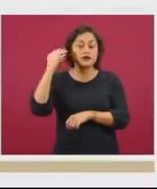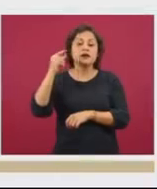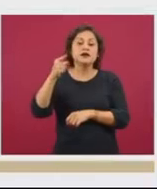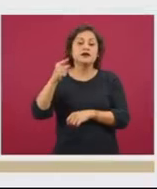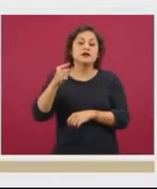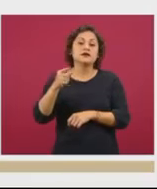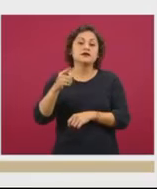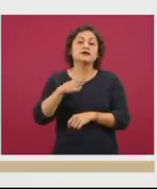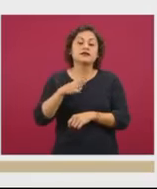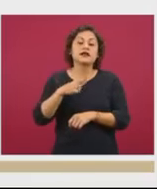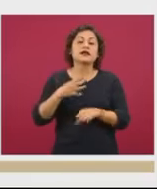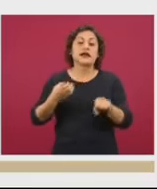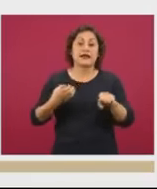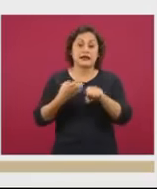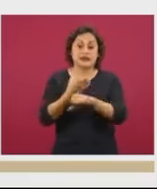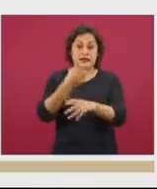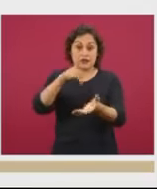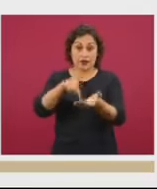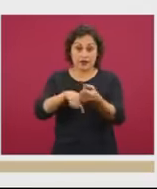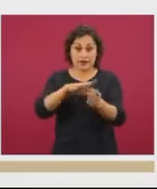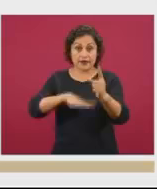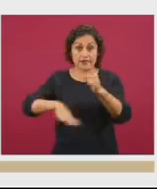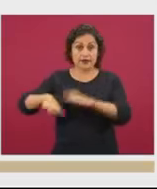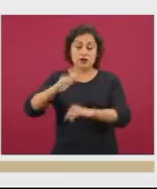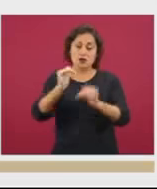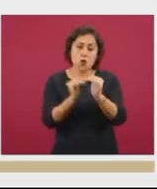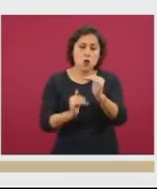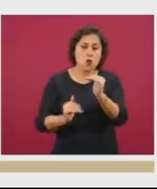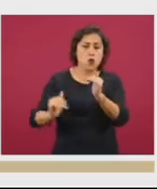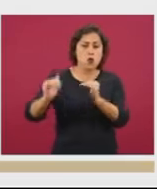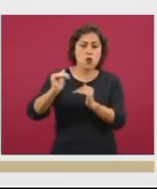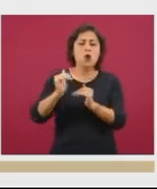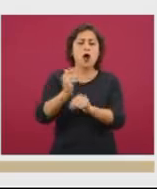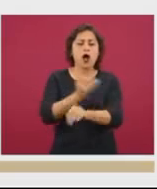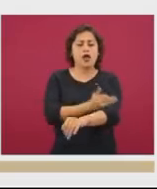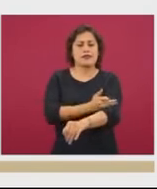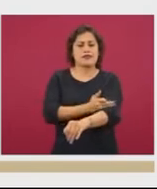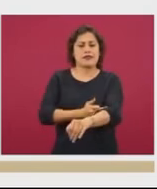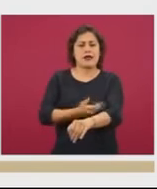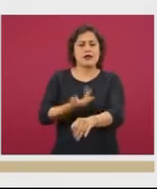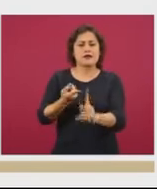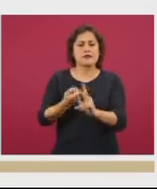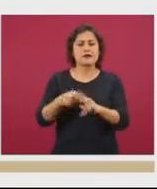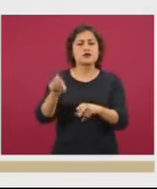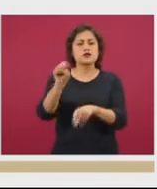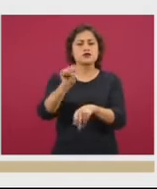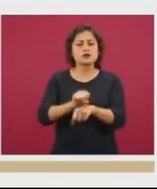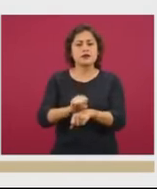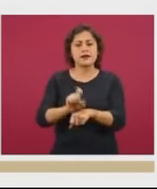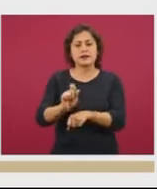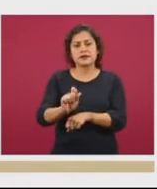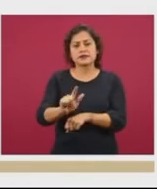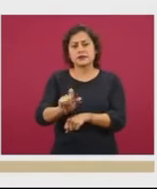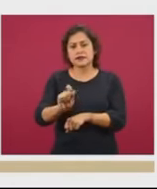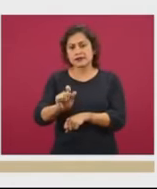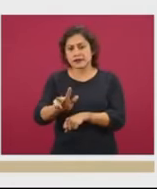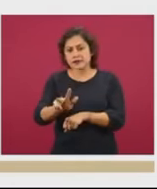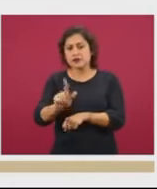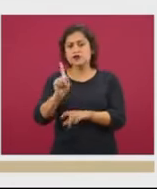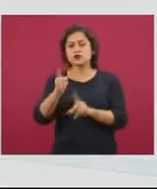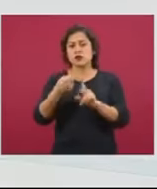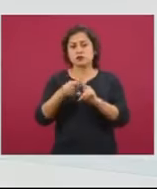de los estados donde presentaron un incremento ya tardío a partir de la semana 27-28, estuvo una